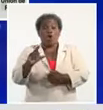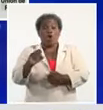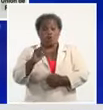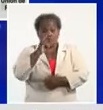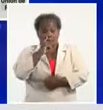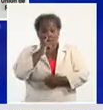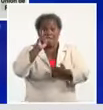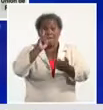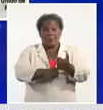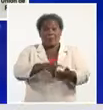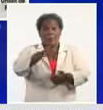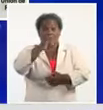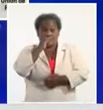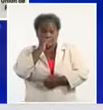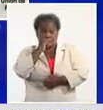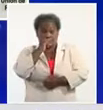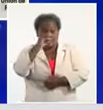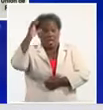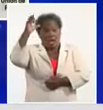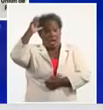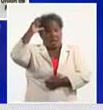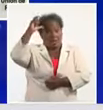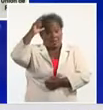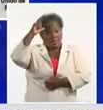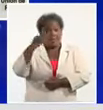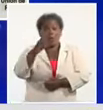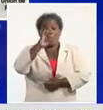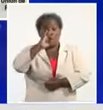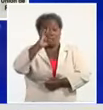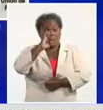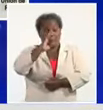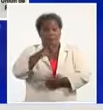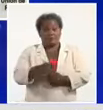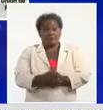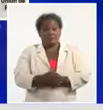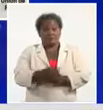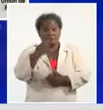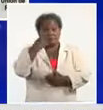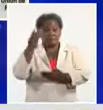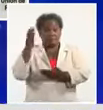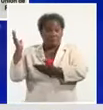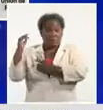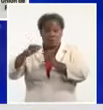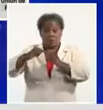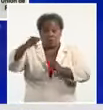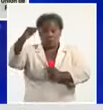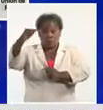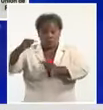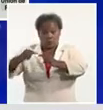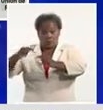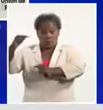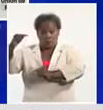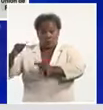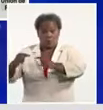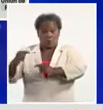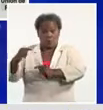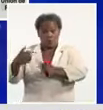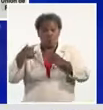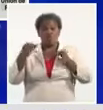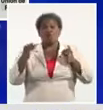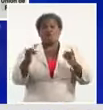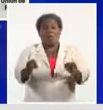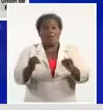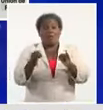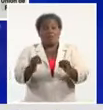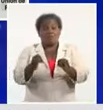Betancur, Calimete y Unión de Reyes. Como pueden ver, de acuerdo a la forma en que lo he ido informando,